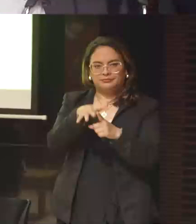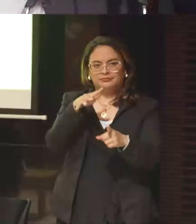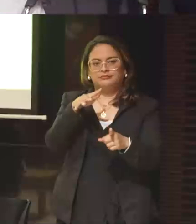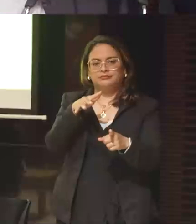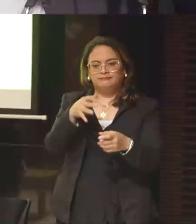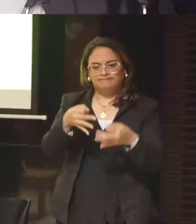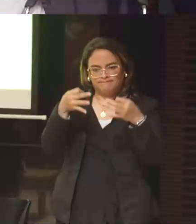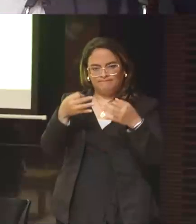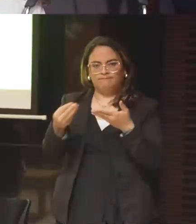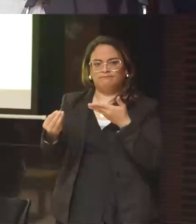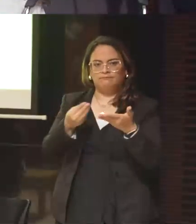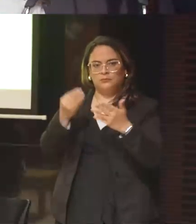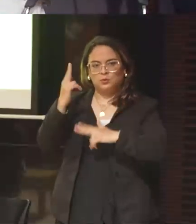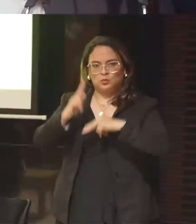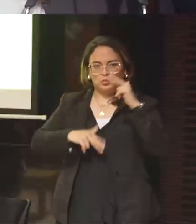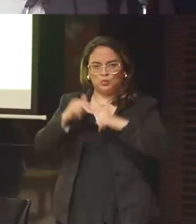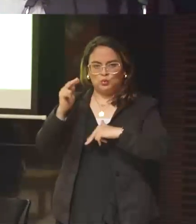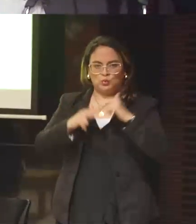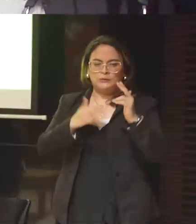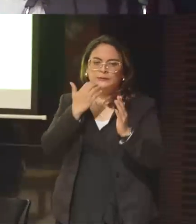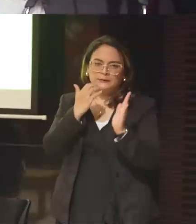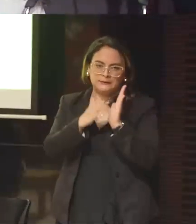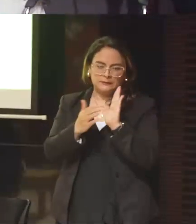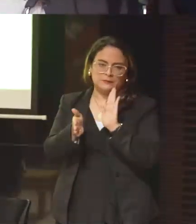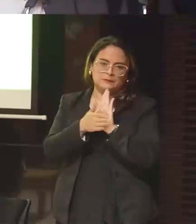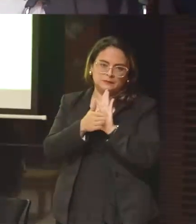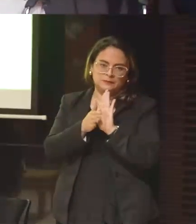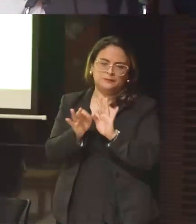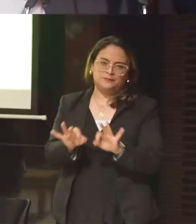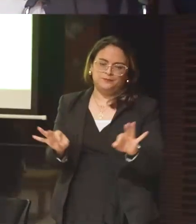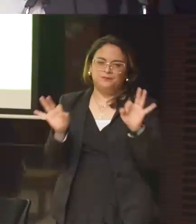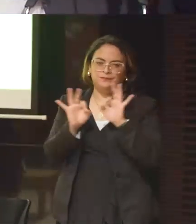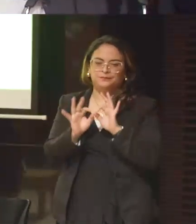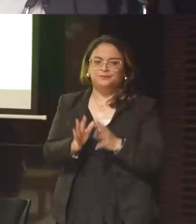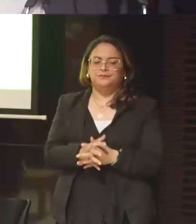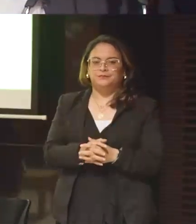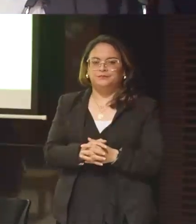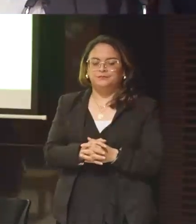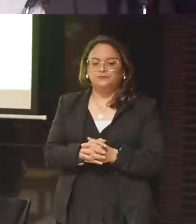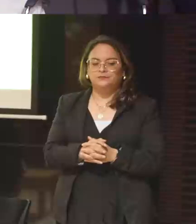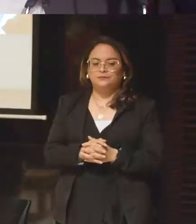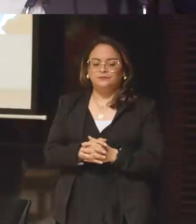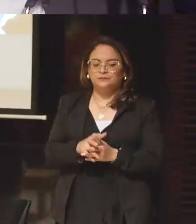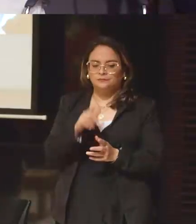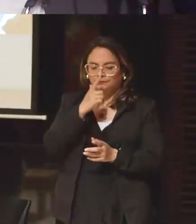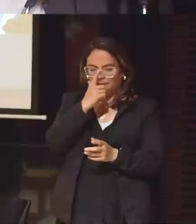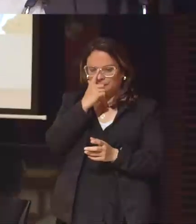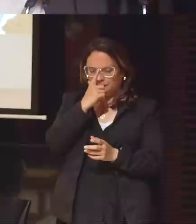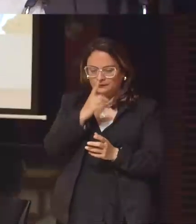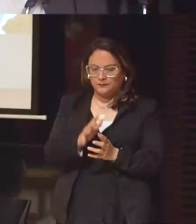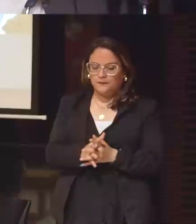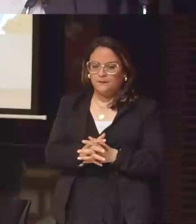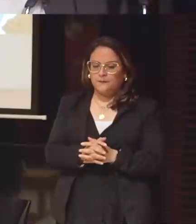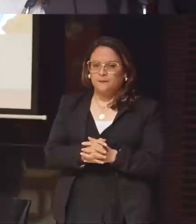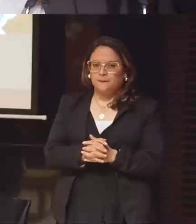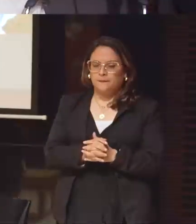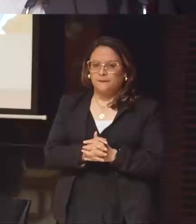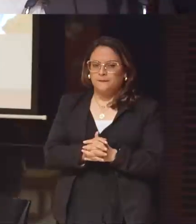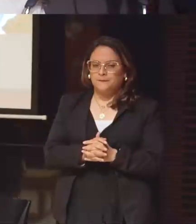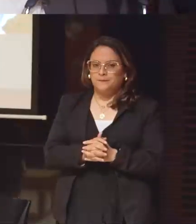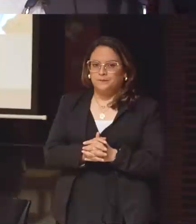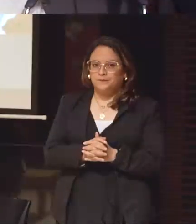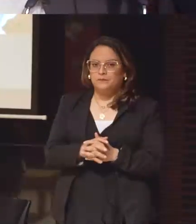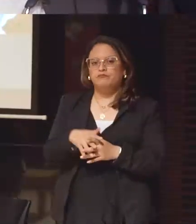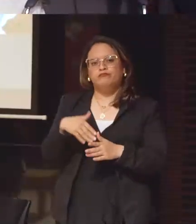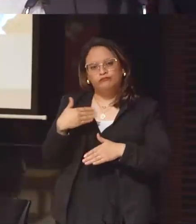del constructor, por ejemplo. Entonces, algo que les daña no ven, pero lo vamos haciendo en la